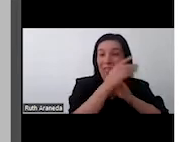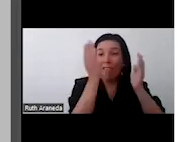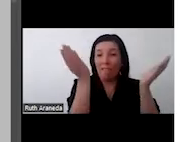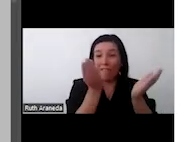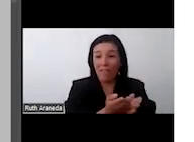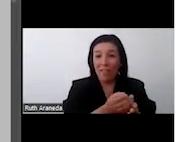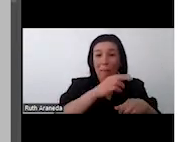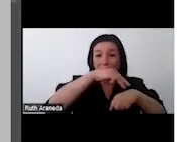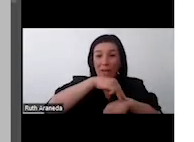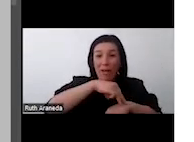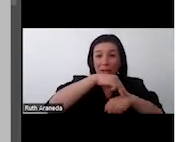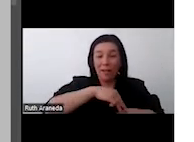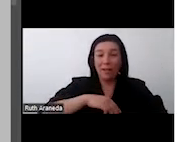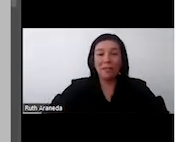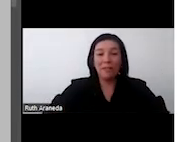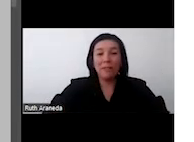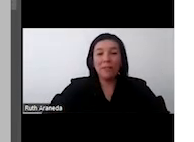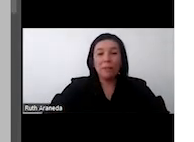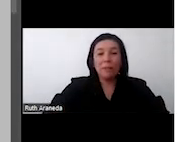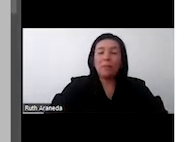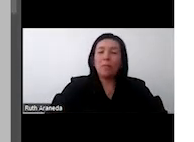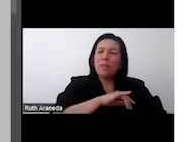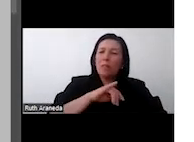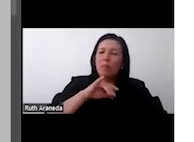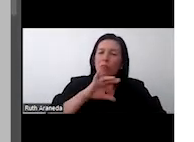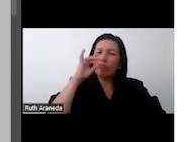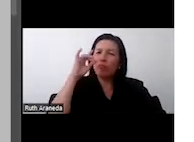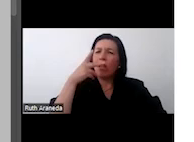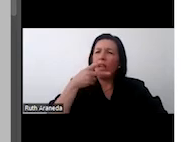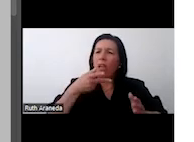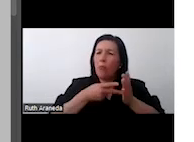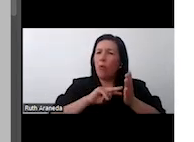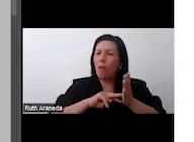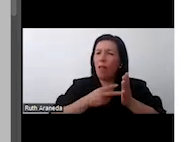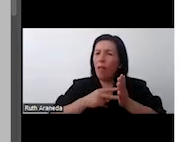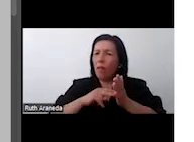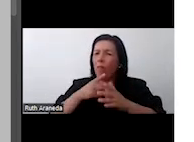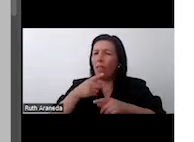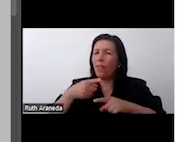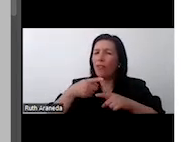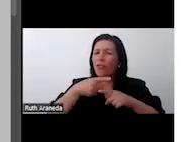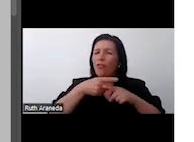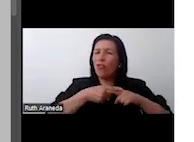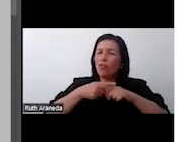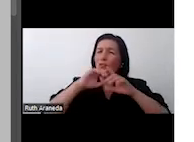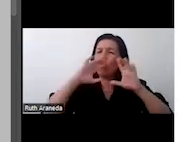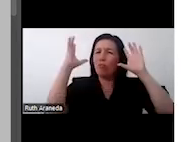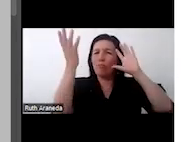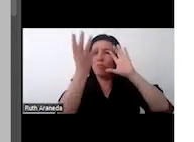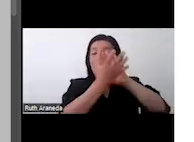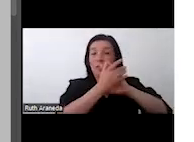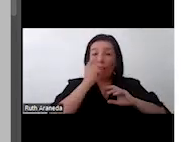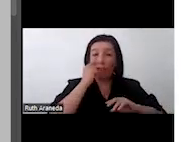Marga. Ante eso, digamos, encontramos también los problemas que existían sociomedioambientales. Y en la lámina